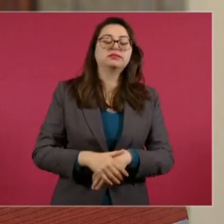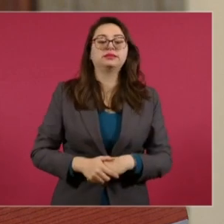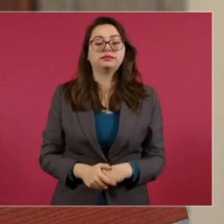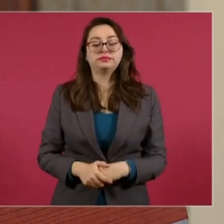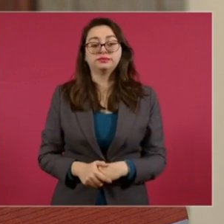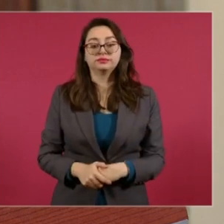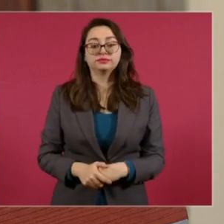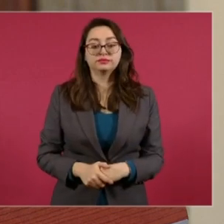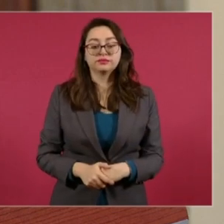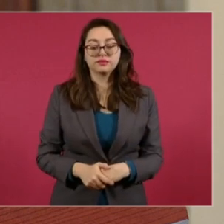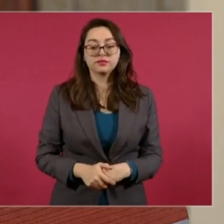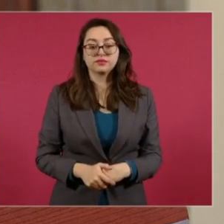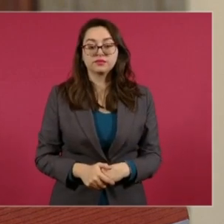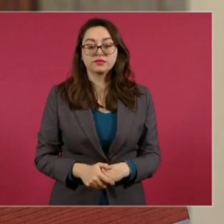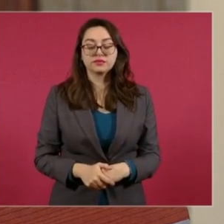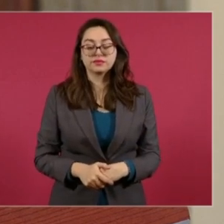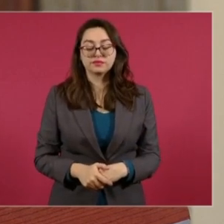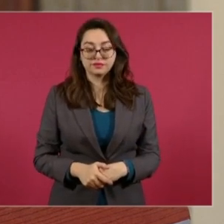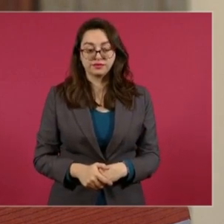Regular la venta